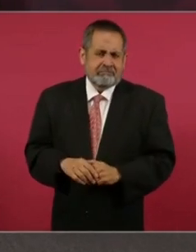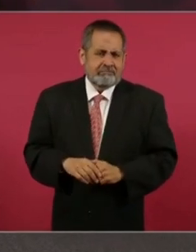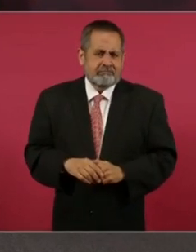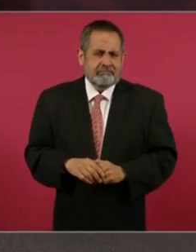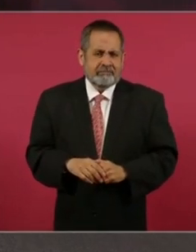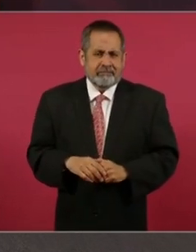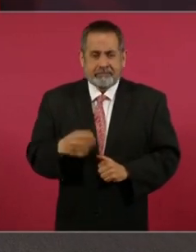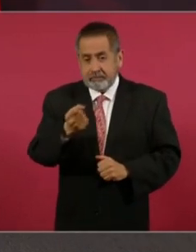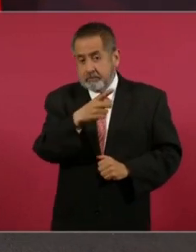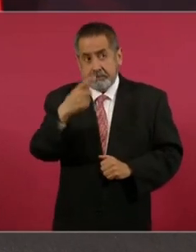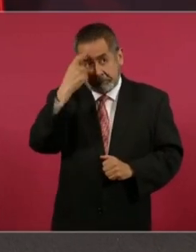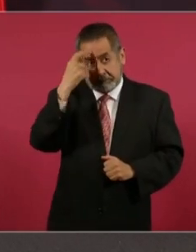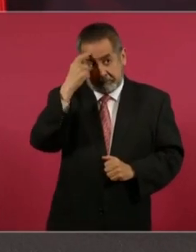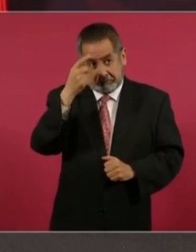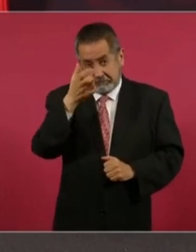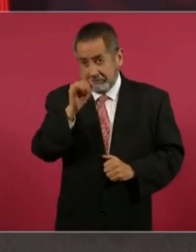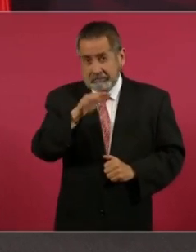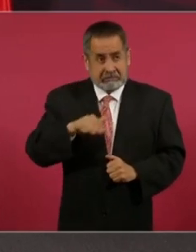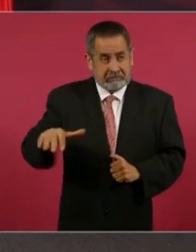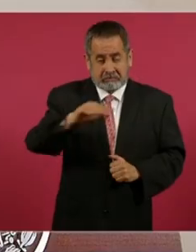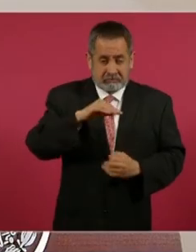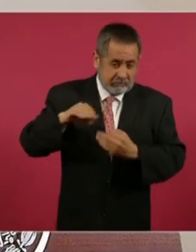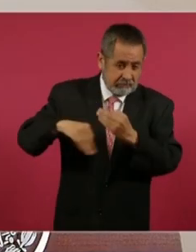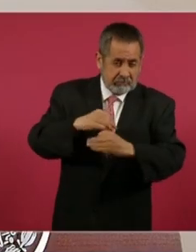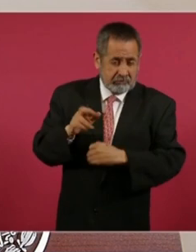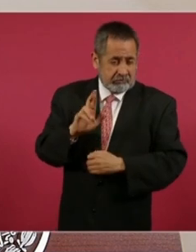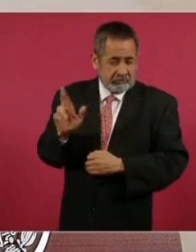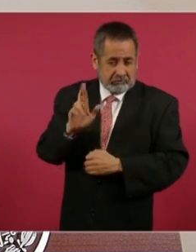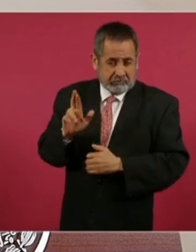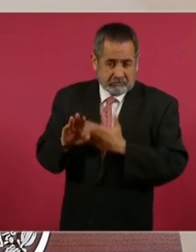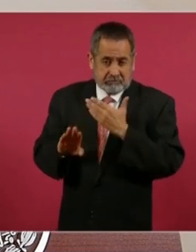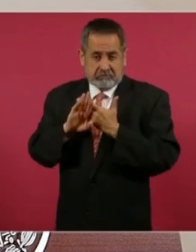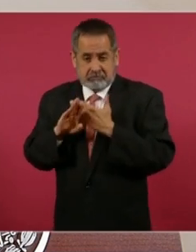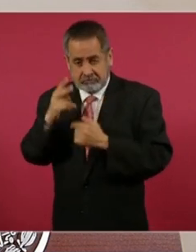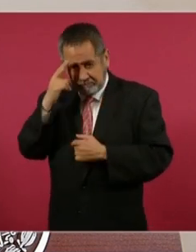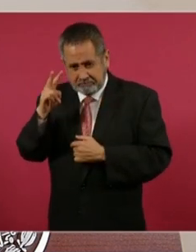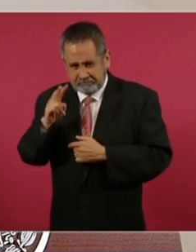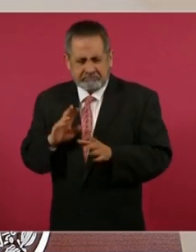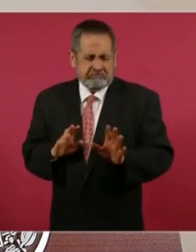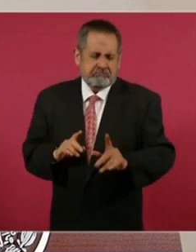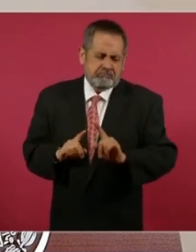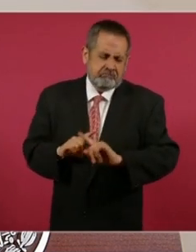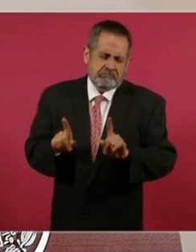los que tienen esa postura en contra de México.